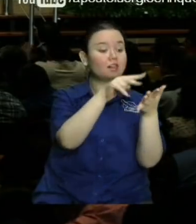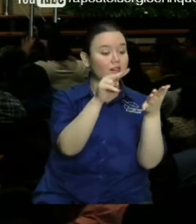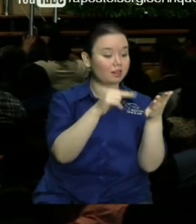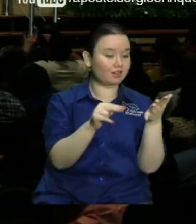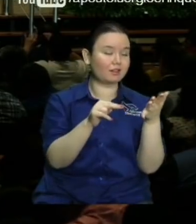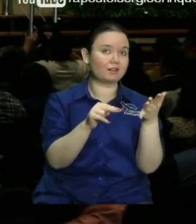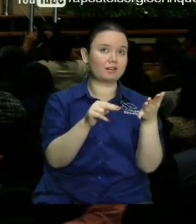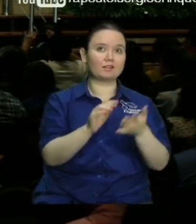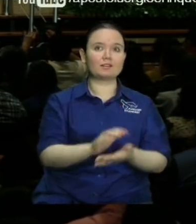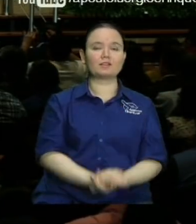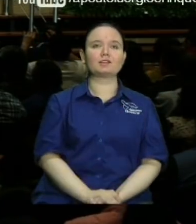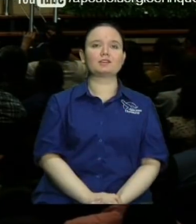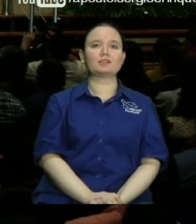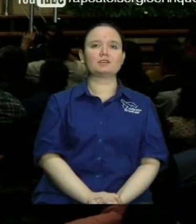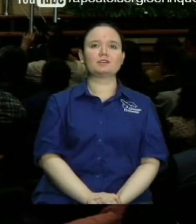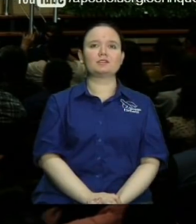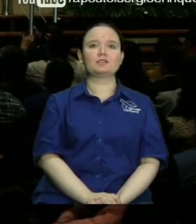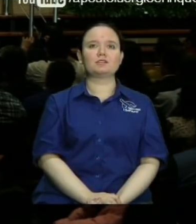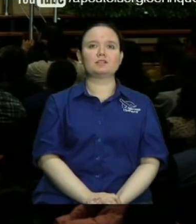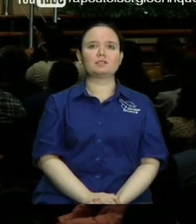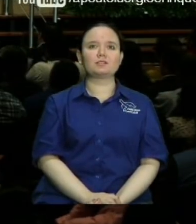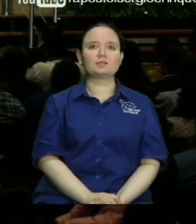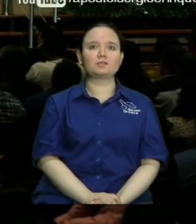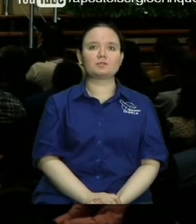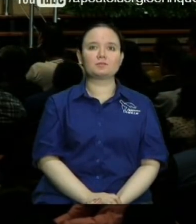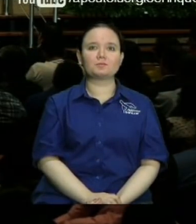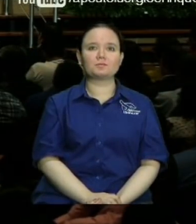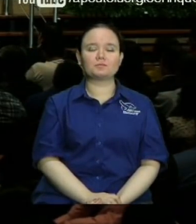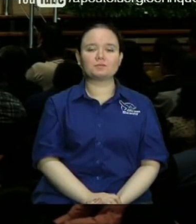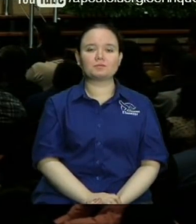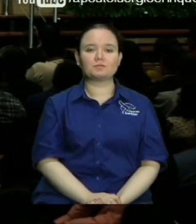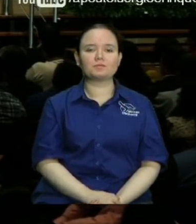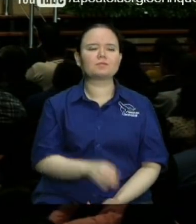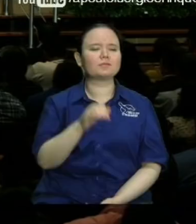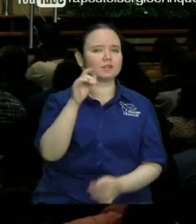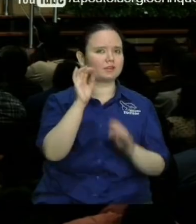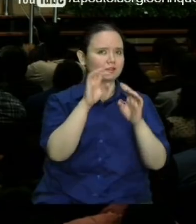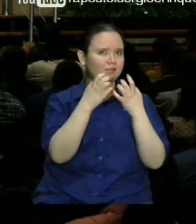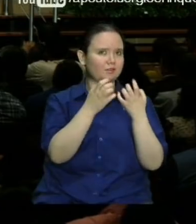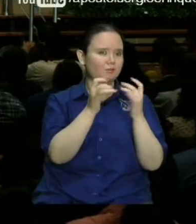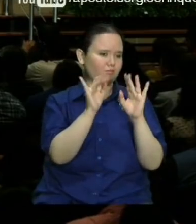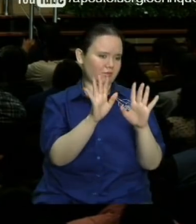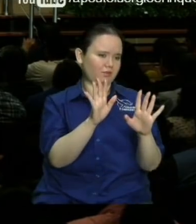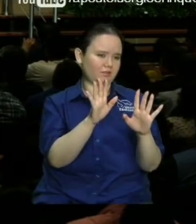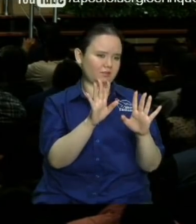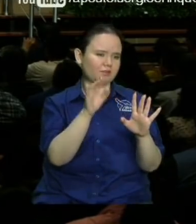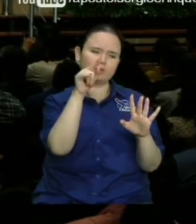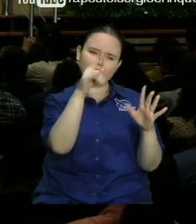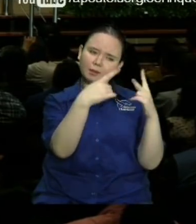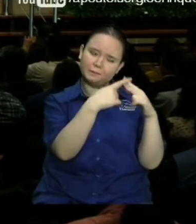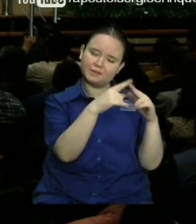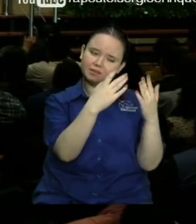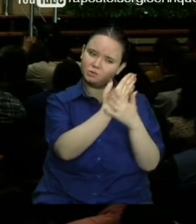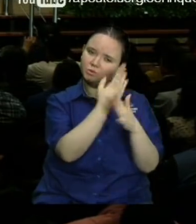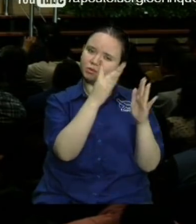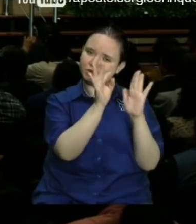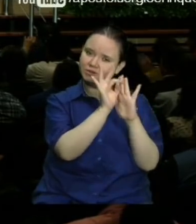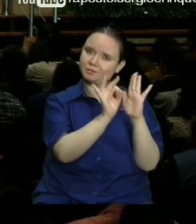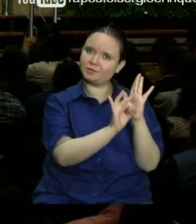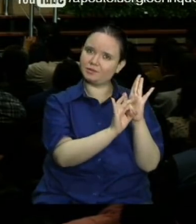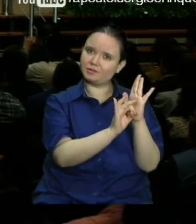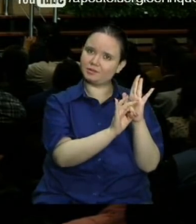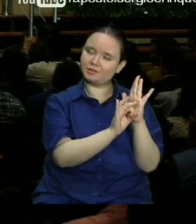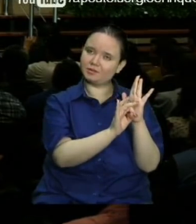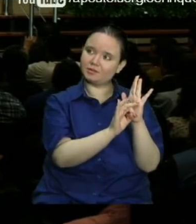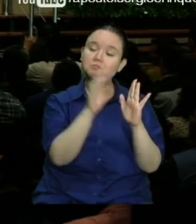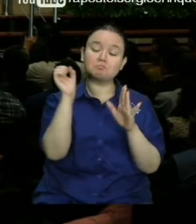no las genealogías. Entonces me dijo él, ¿sabe qué? Mejor comience así como sabiamente, o mejor comience con el Nuevo Testamento, hermano. Y entonces yo